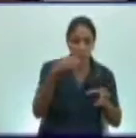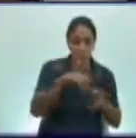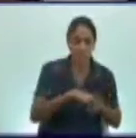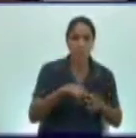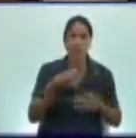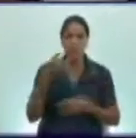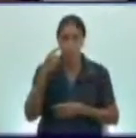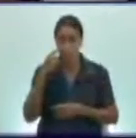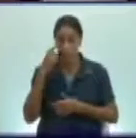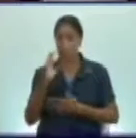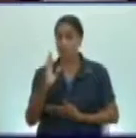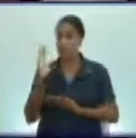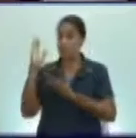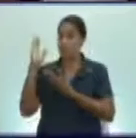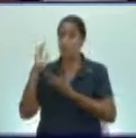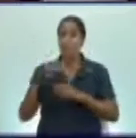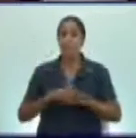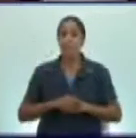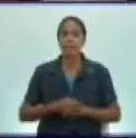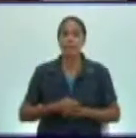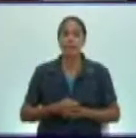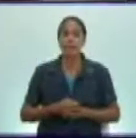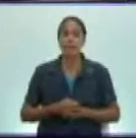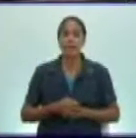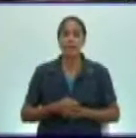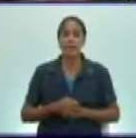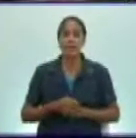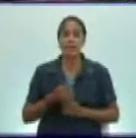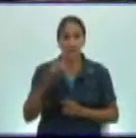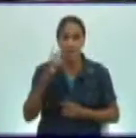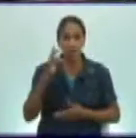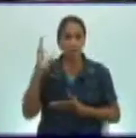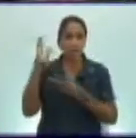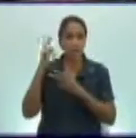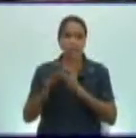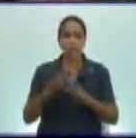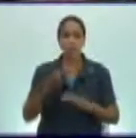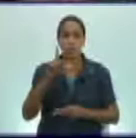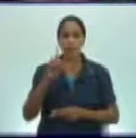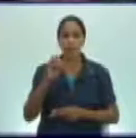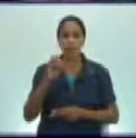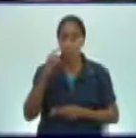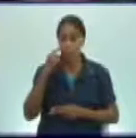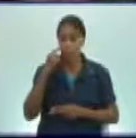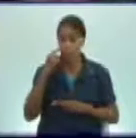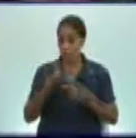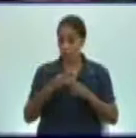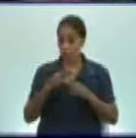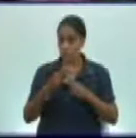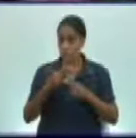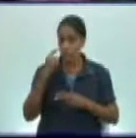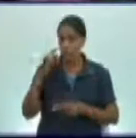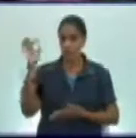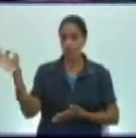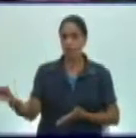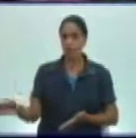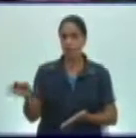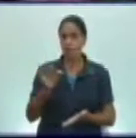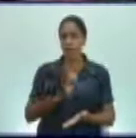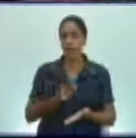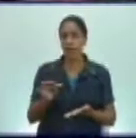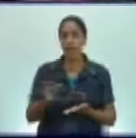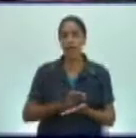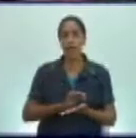estoy presentando primeramente el que les había mencionado, la lombriz de tierra. Ustedes en la página 81 del libro de